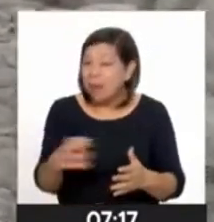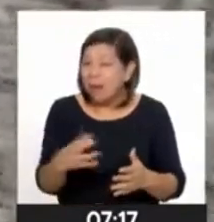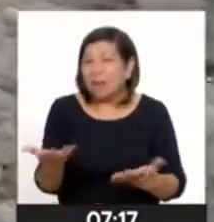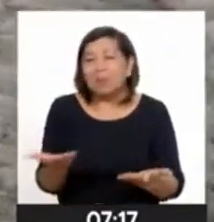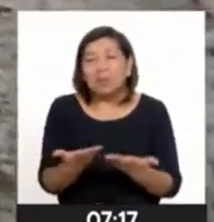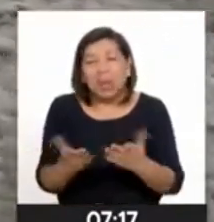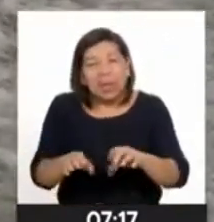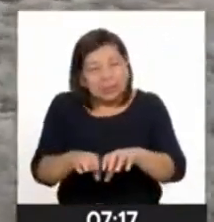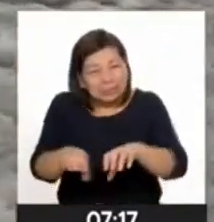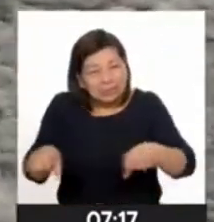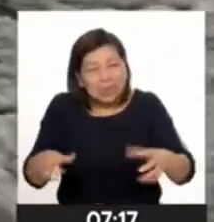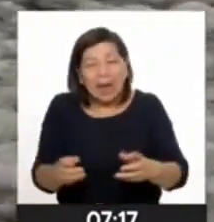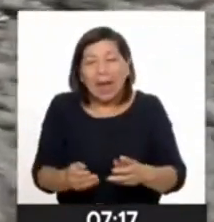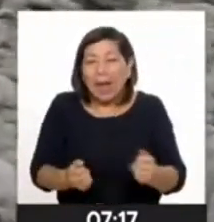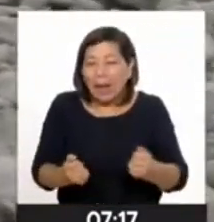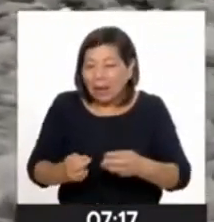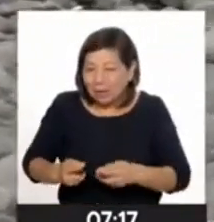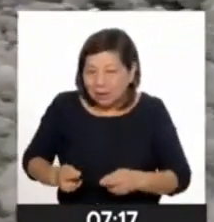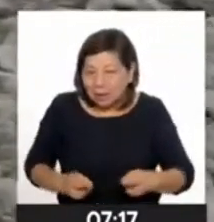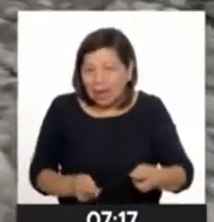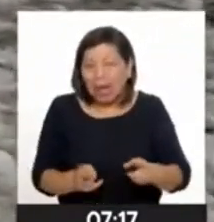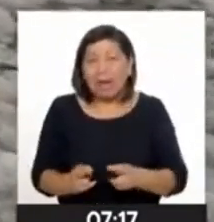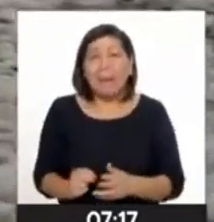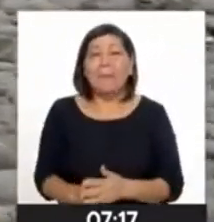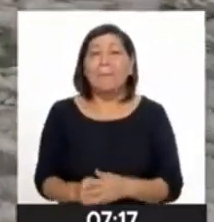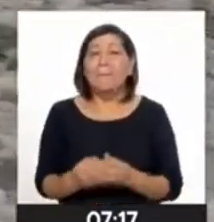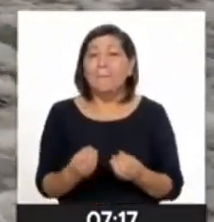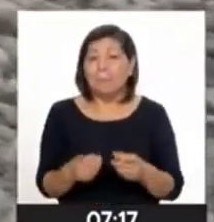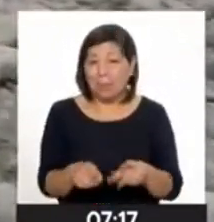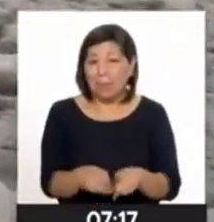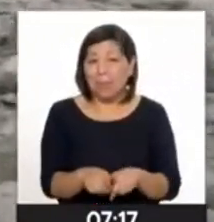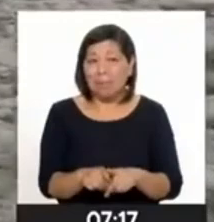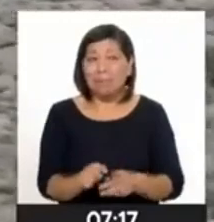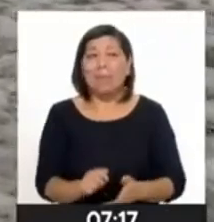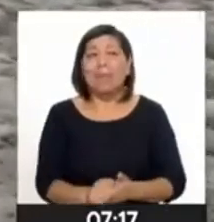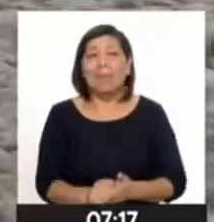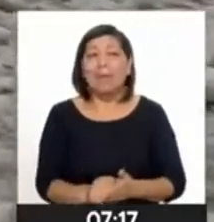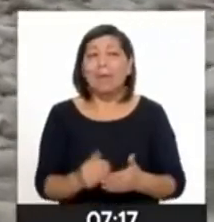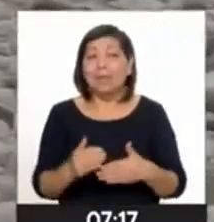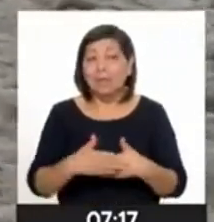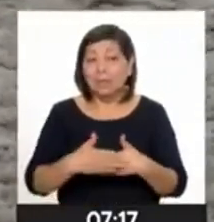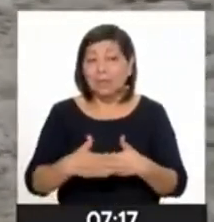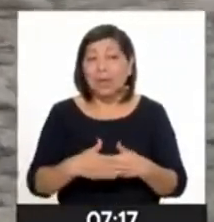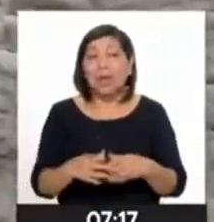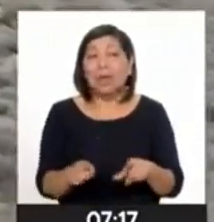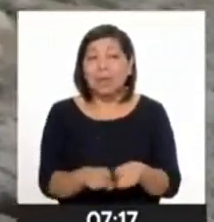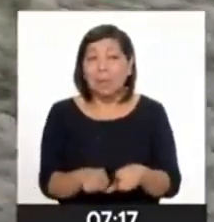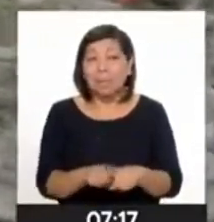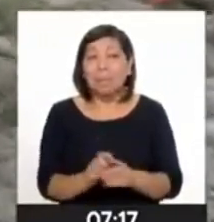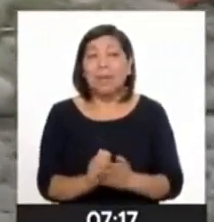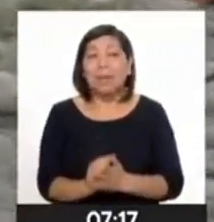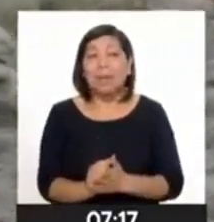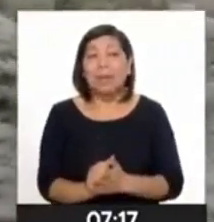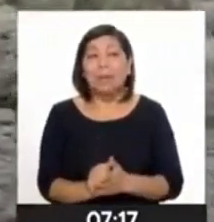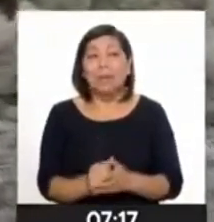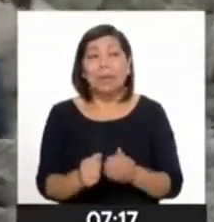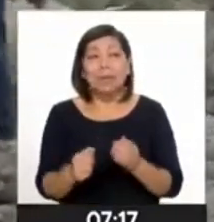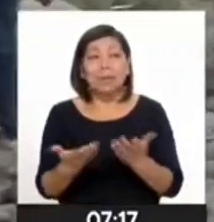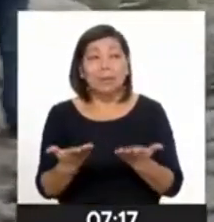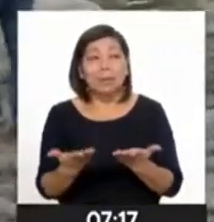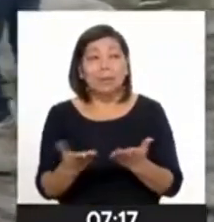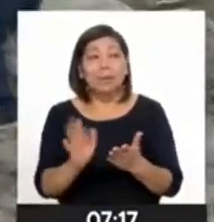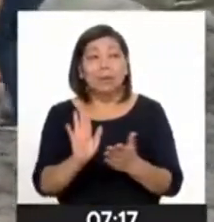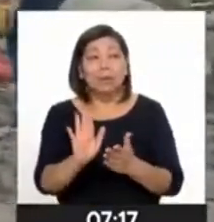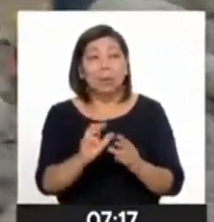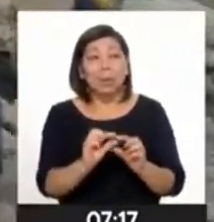caso, si corresponde a la vía del río Rímac, el distrito aledaño tendría que hacerse cargo de la limpieza de